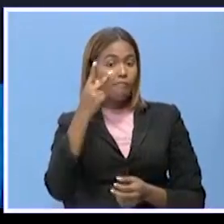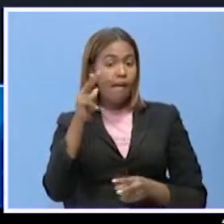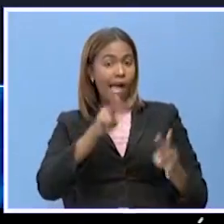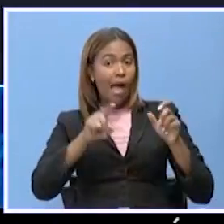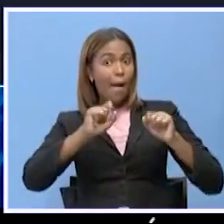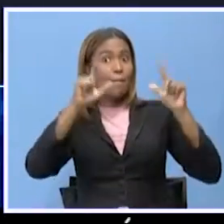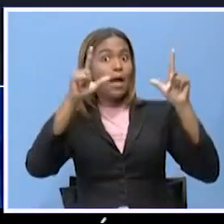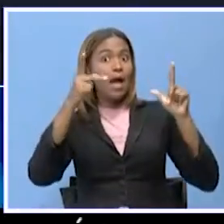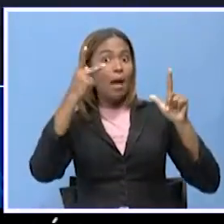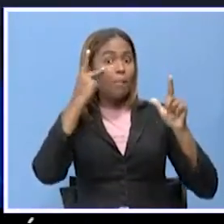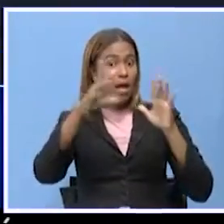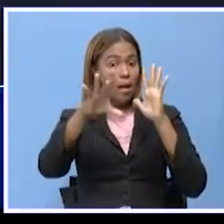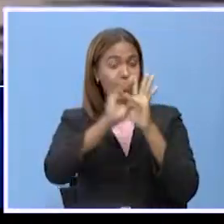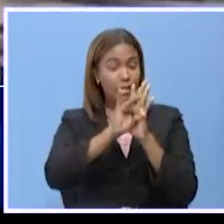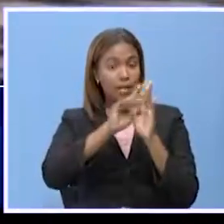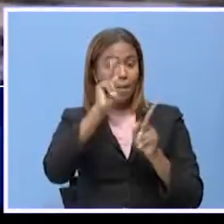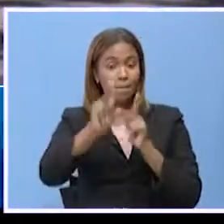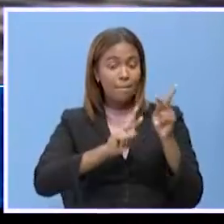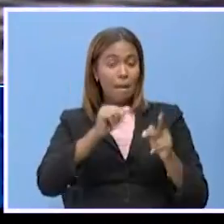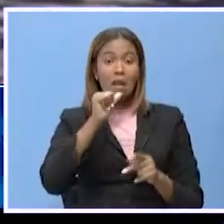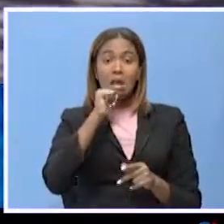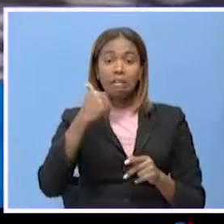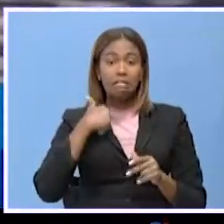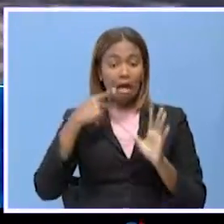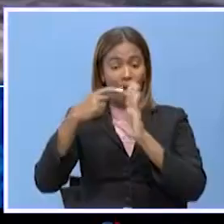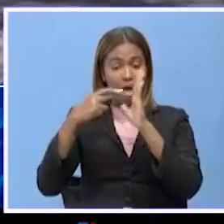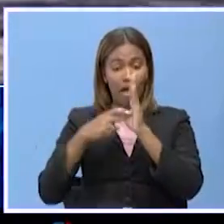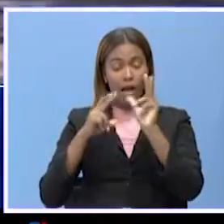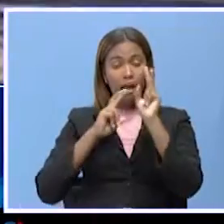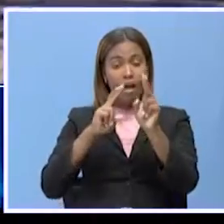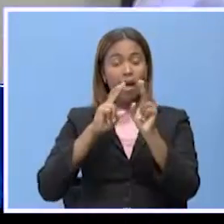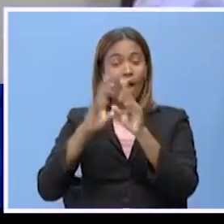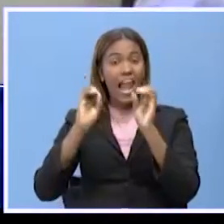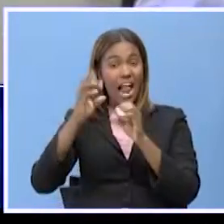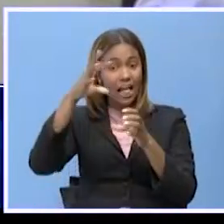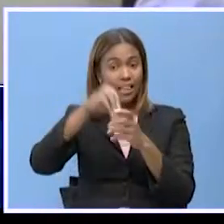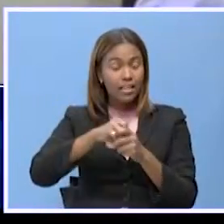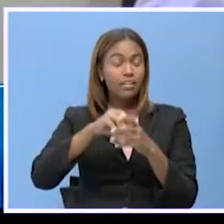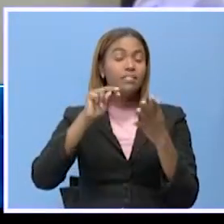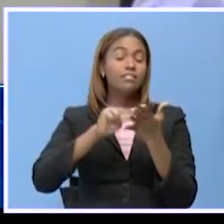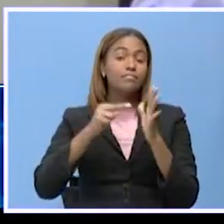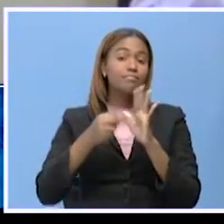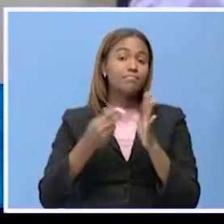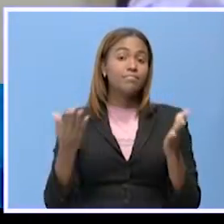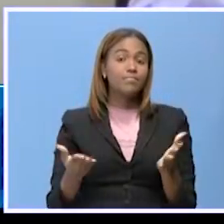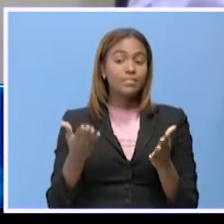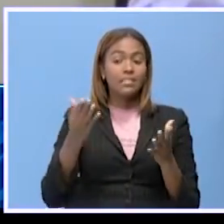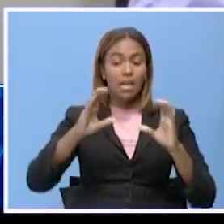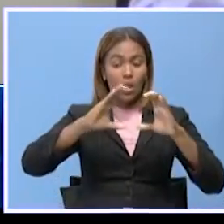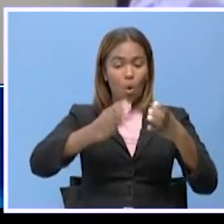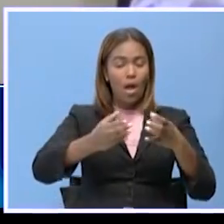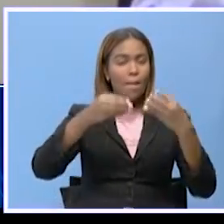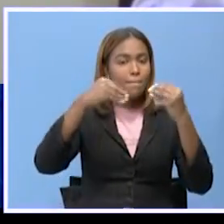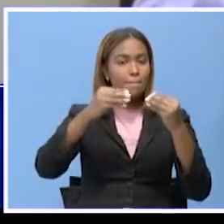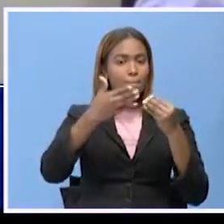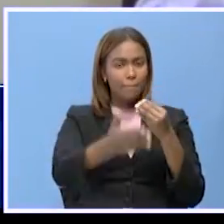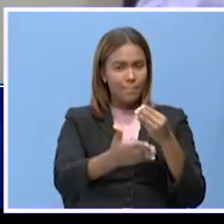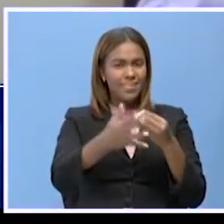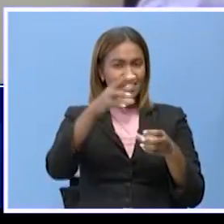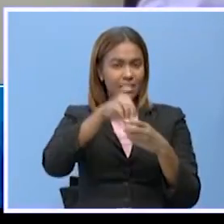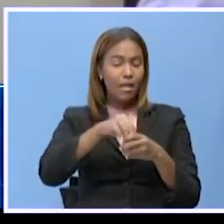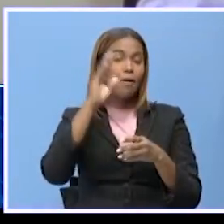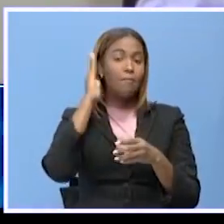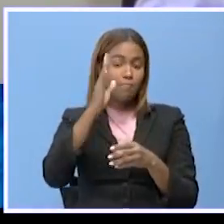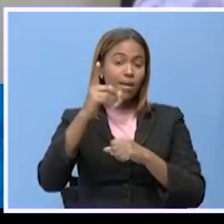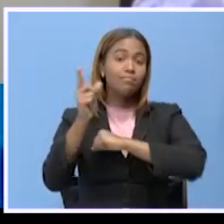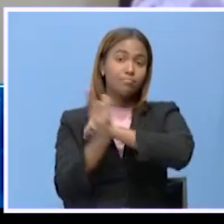se encuentran gentes que no están cumpliendo con el protocolo dentro, entonces el local, el comercio se va a